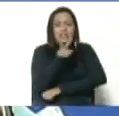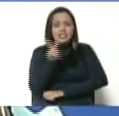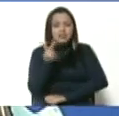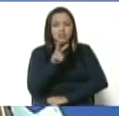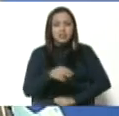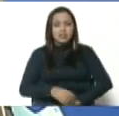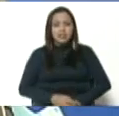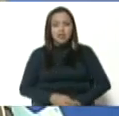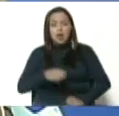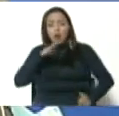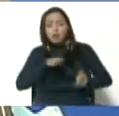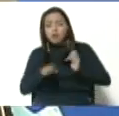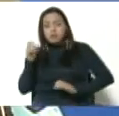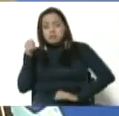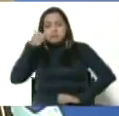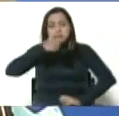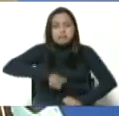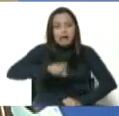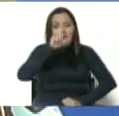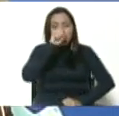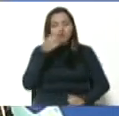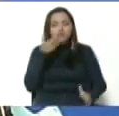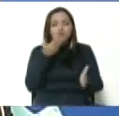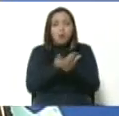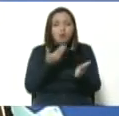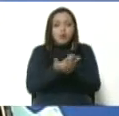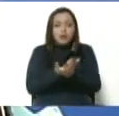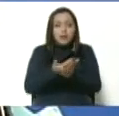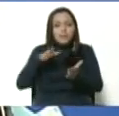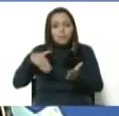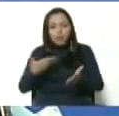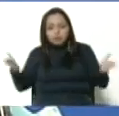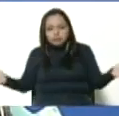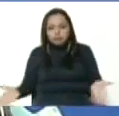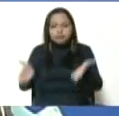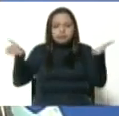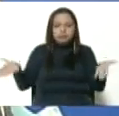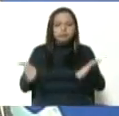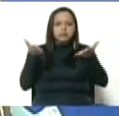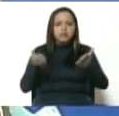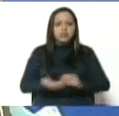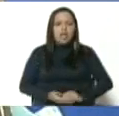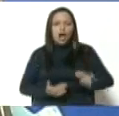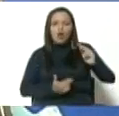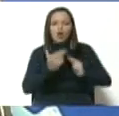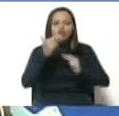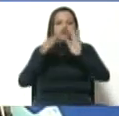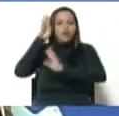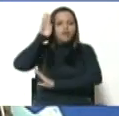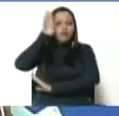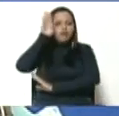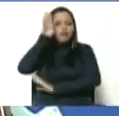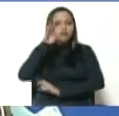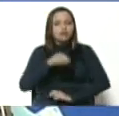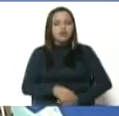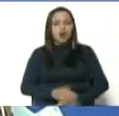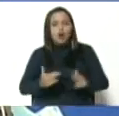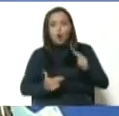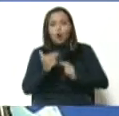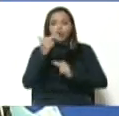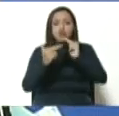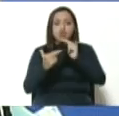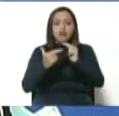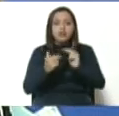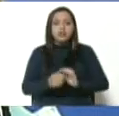en los últimos años, de las propuestas para avanzar en la construcción del futuro y en la construcción de